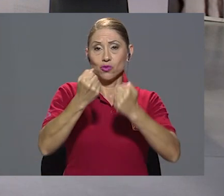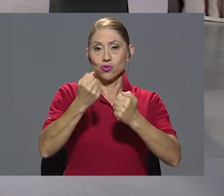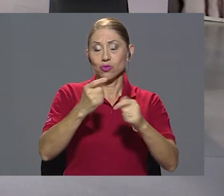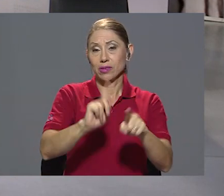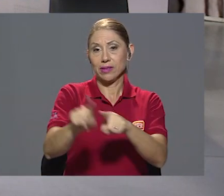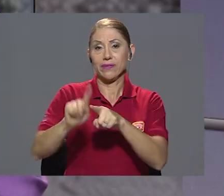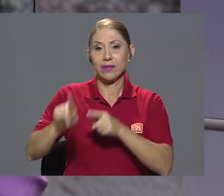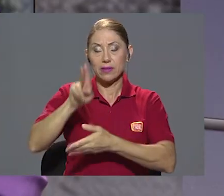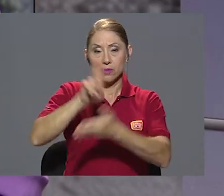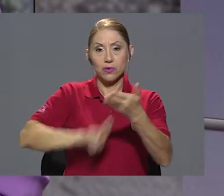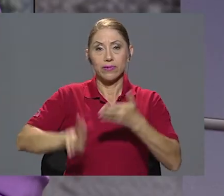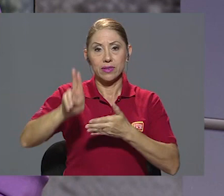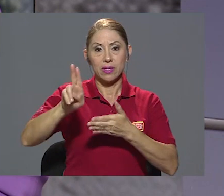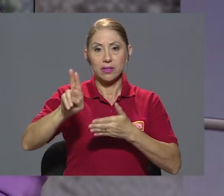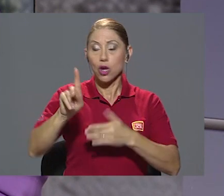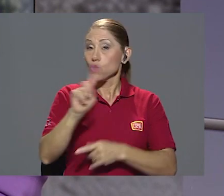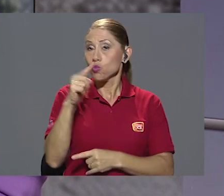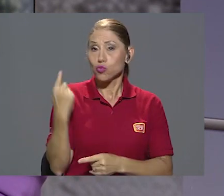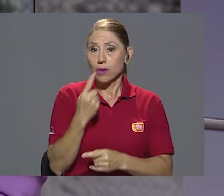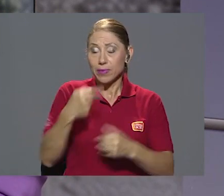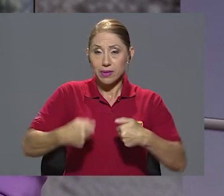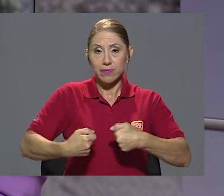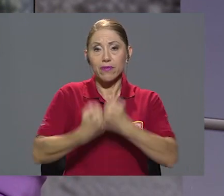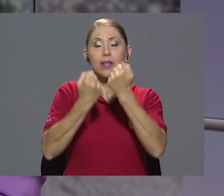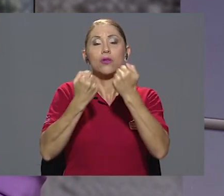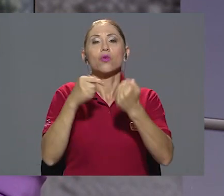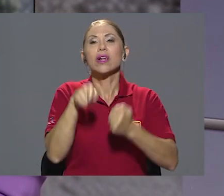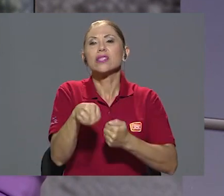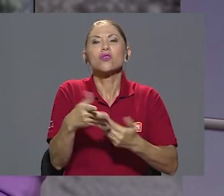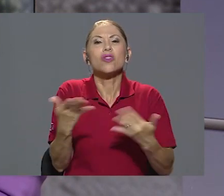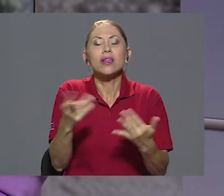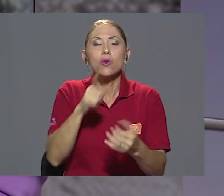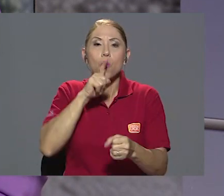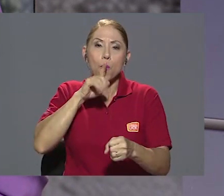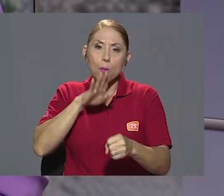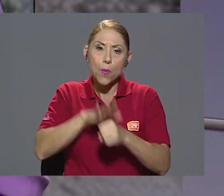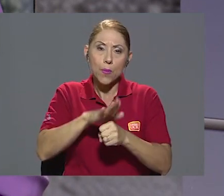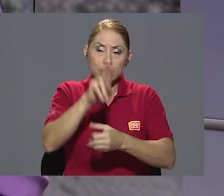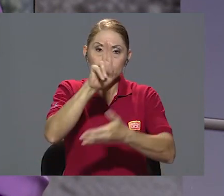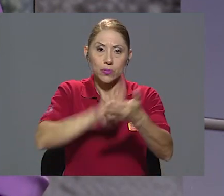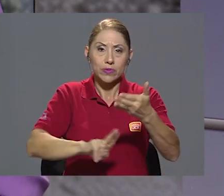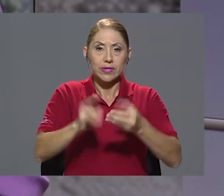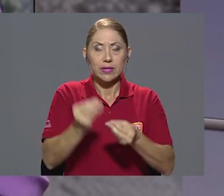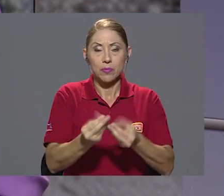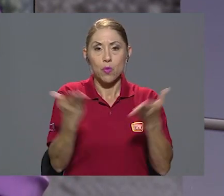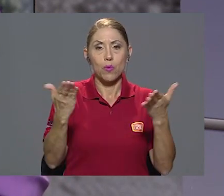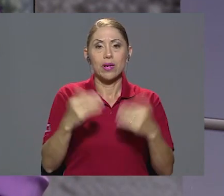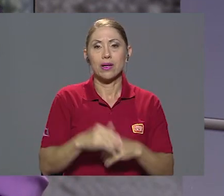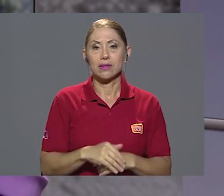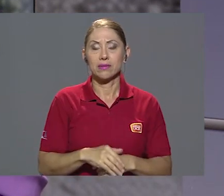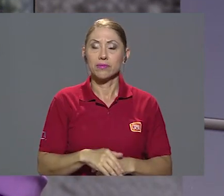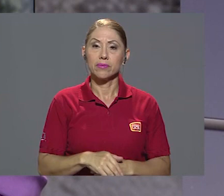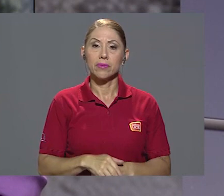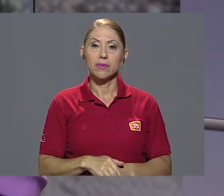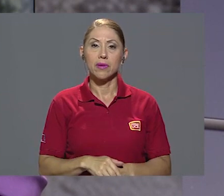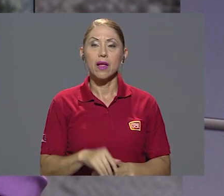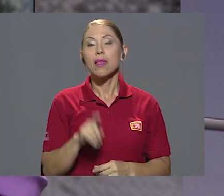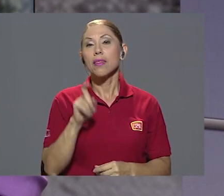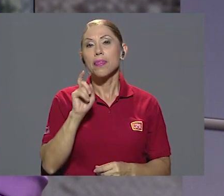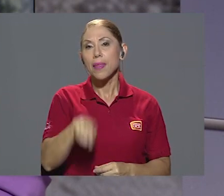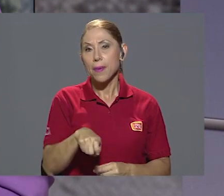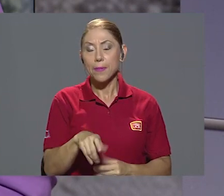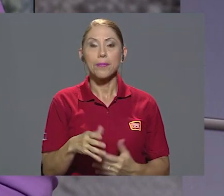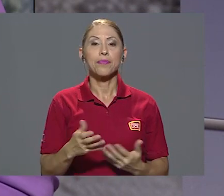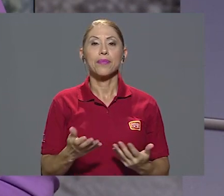como universidades, y no solo un reto, es un compromiso de las universidades públicas de poder